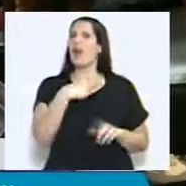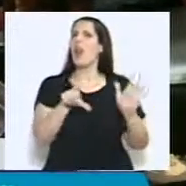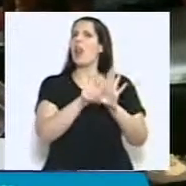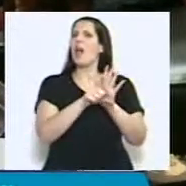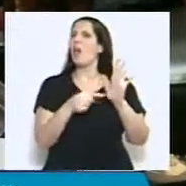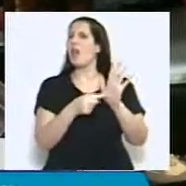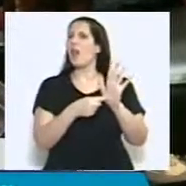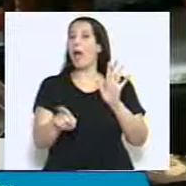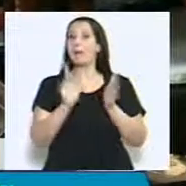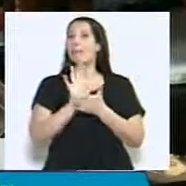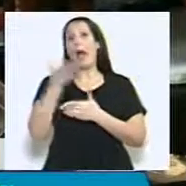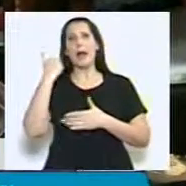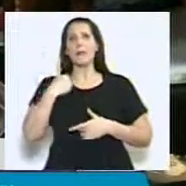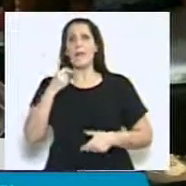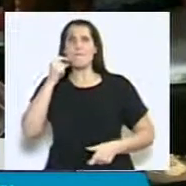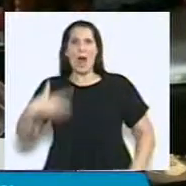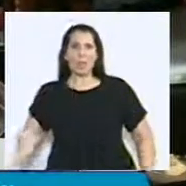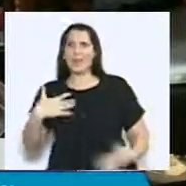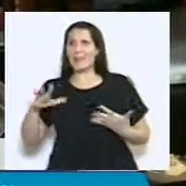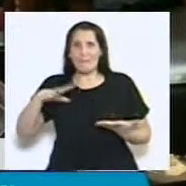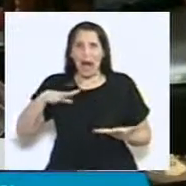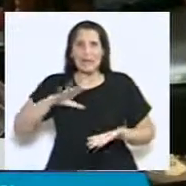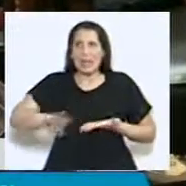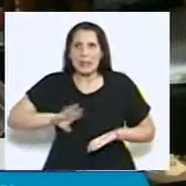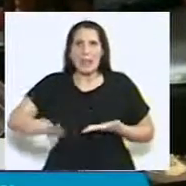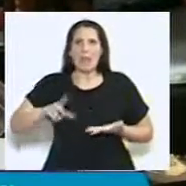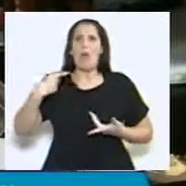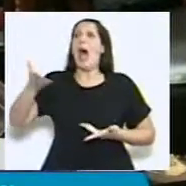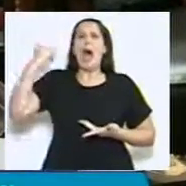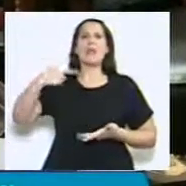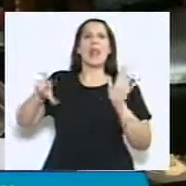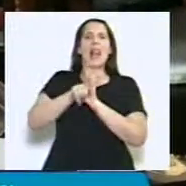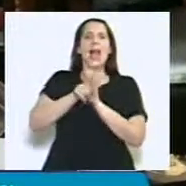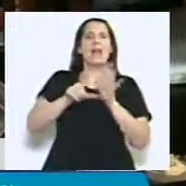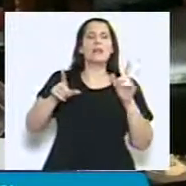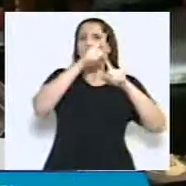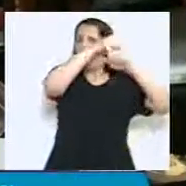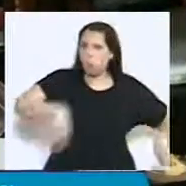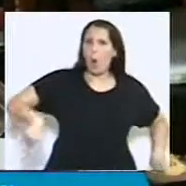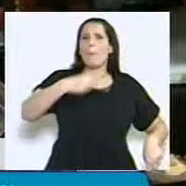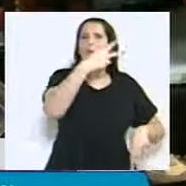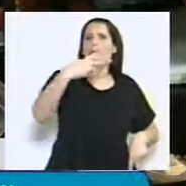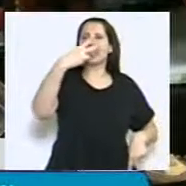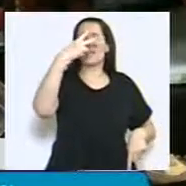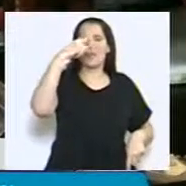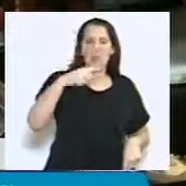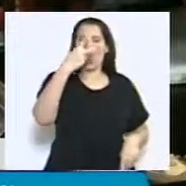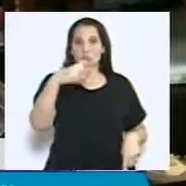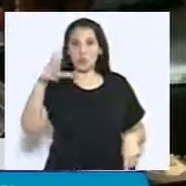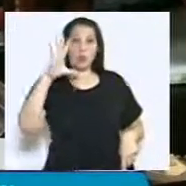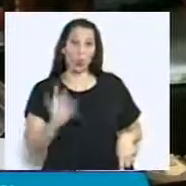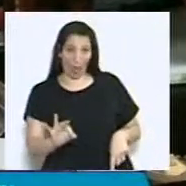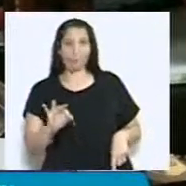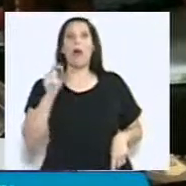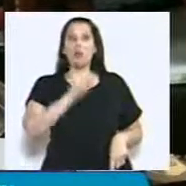ley que nos sacó de una vergüenza, que fue de haber derogado la ley 25.250, conocida